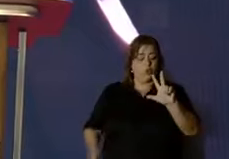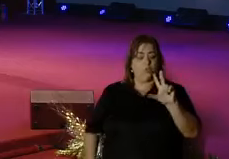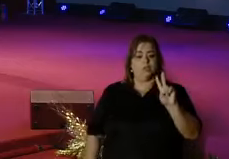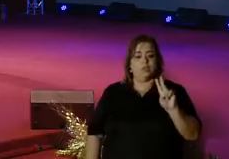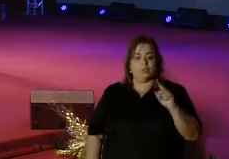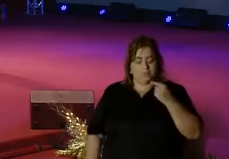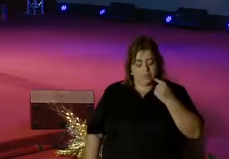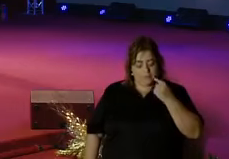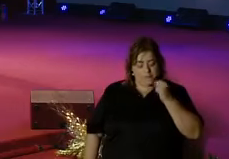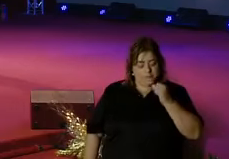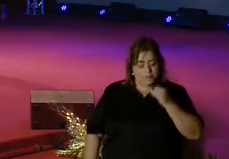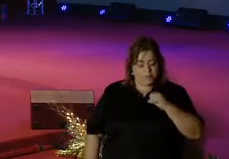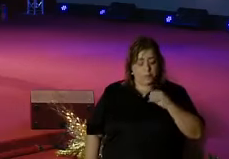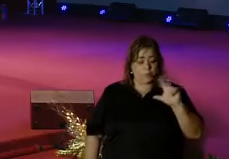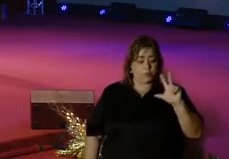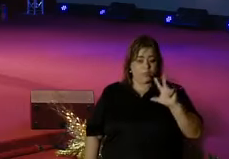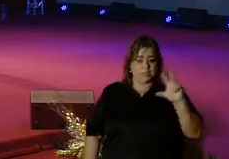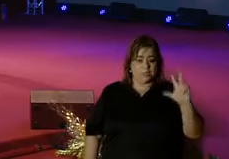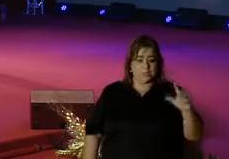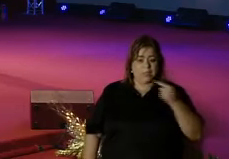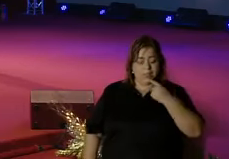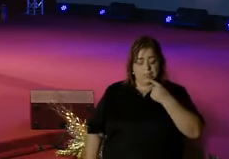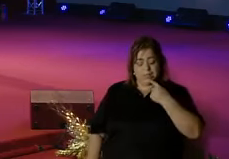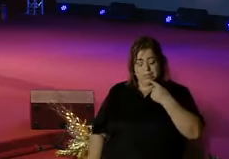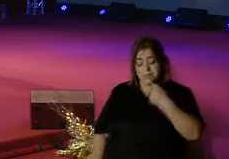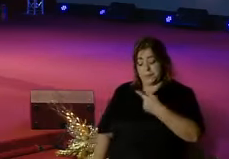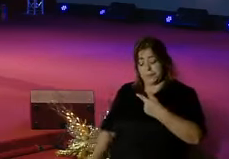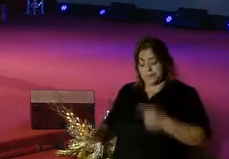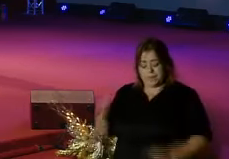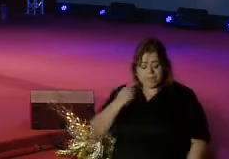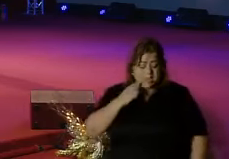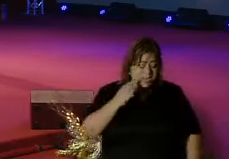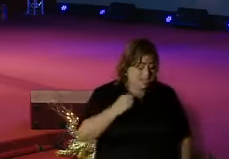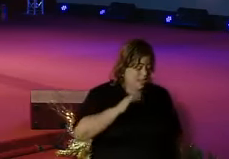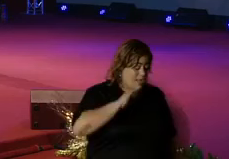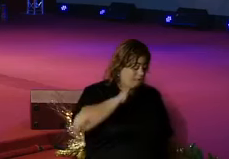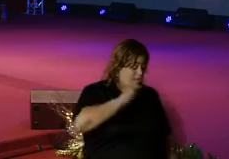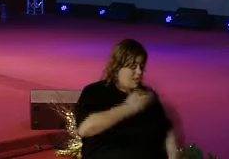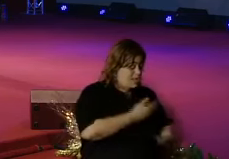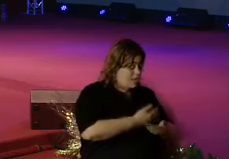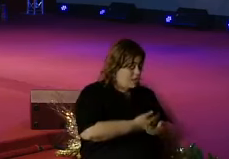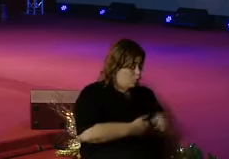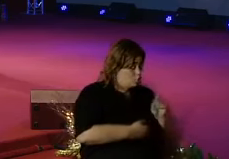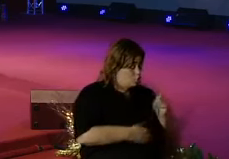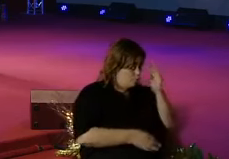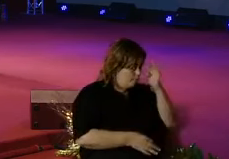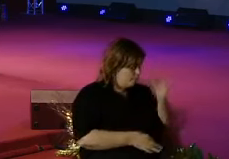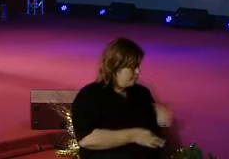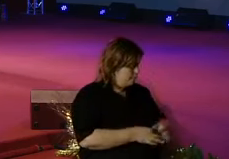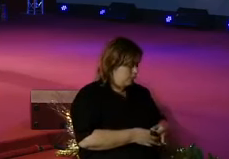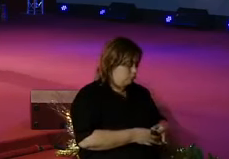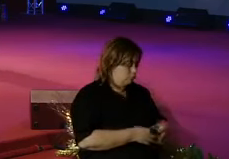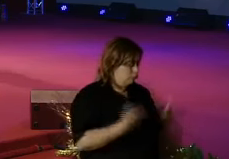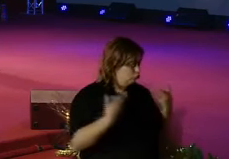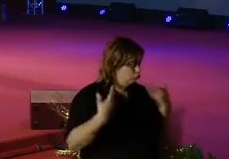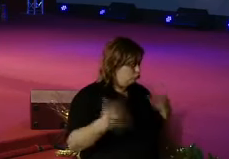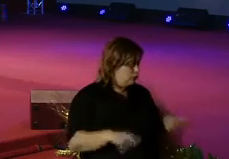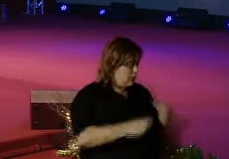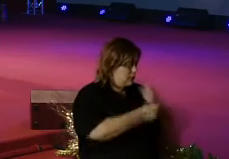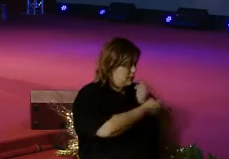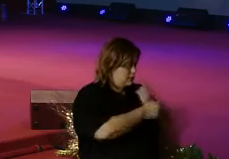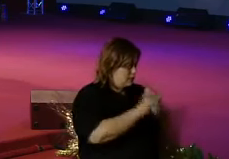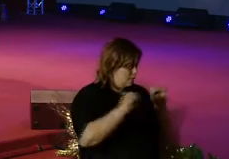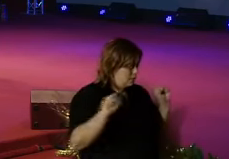la mujer en el 33 habla. Y él le dice, hija, tu fe te ha salvado. Pero viene el verso 35. Ahí se pusieron las